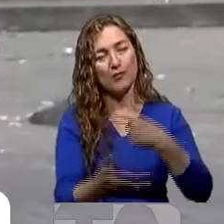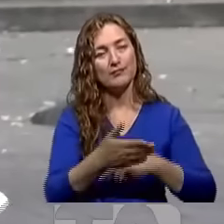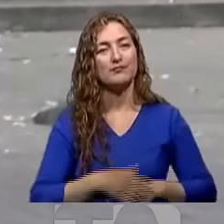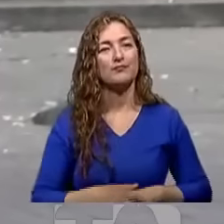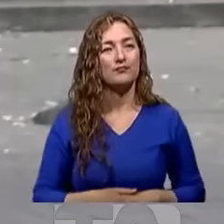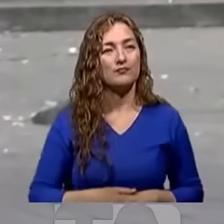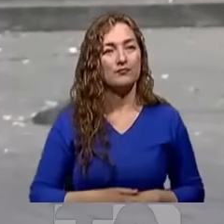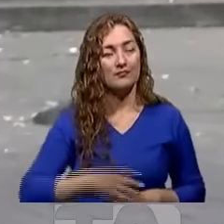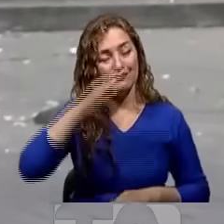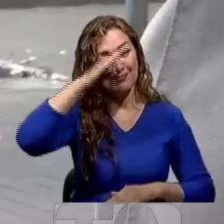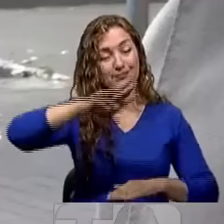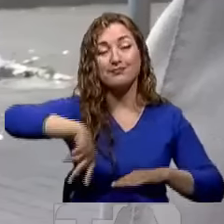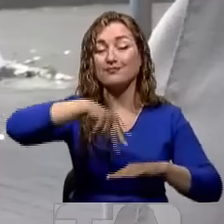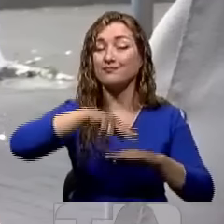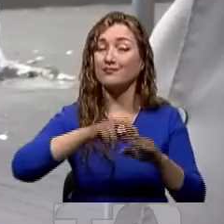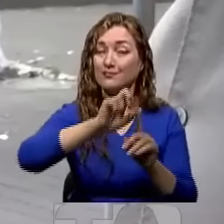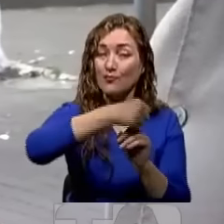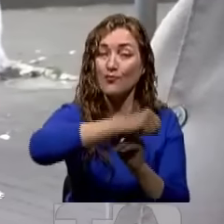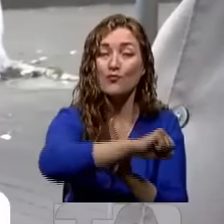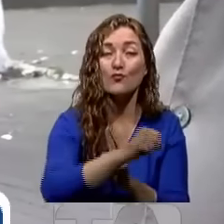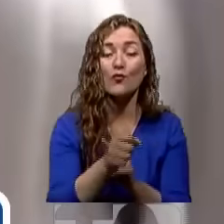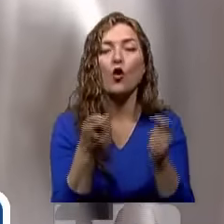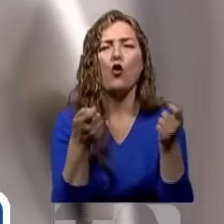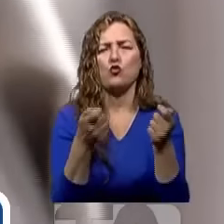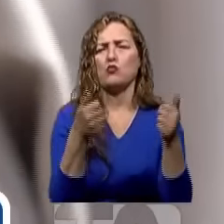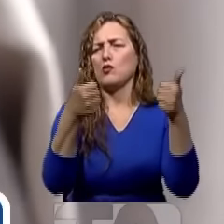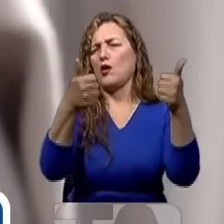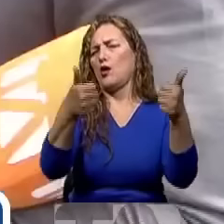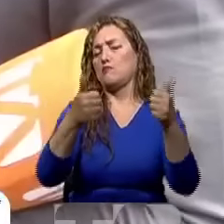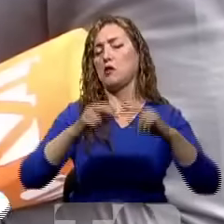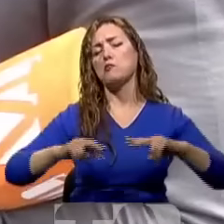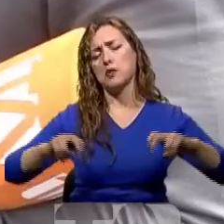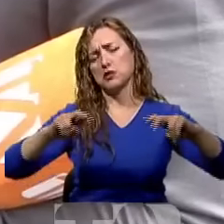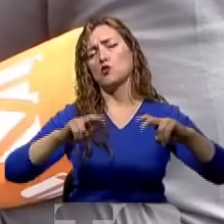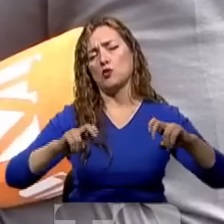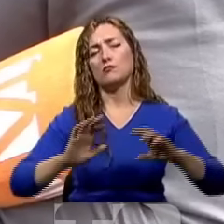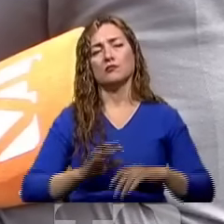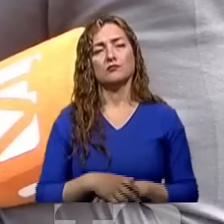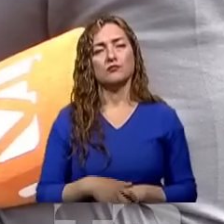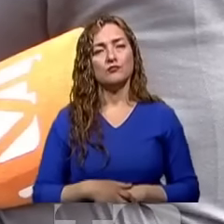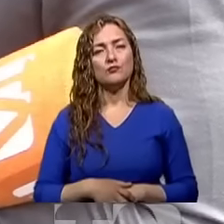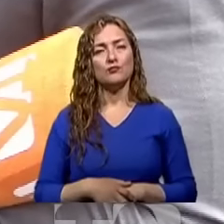policía asegura que la situación en el sector está controlada, pero investigan este caso en particular.